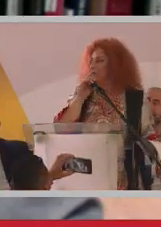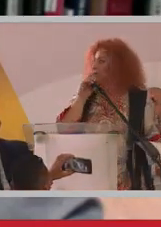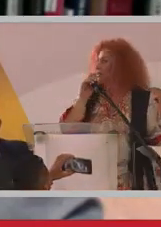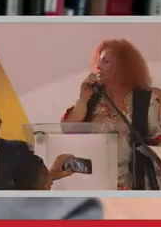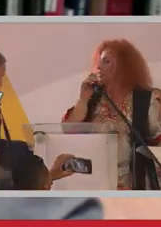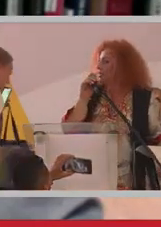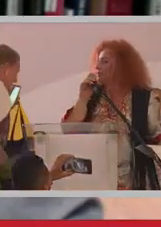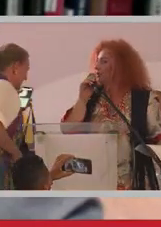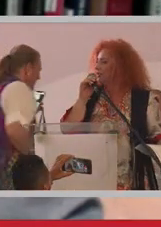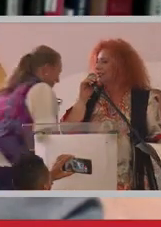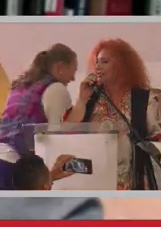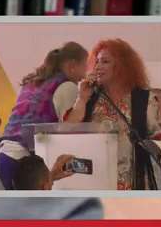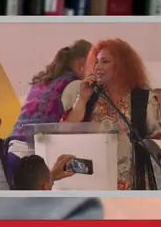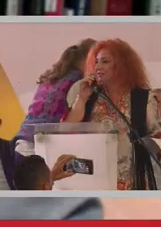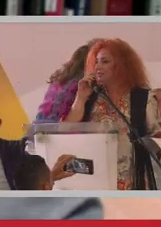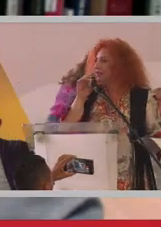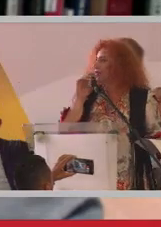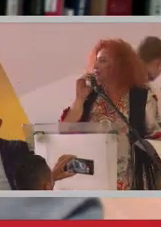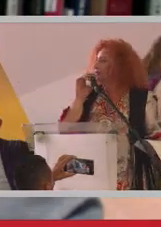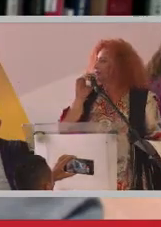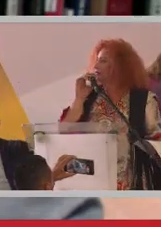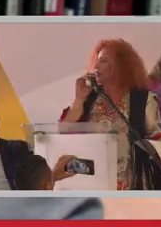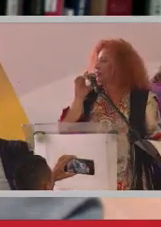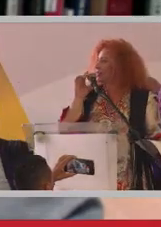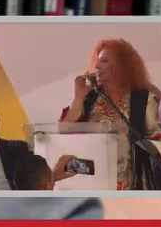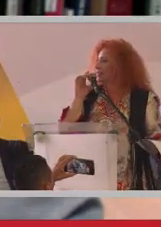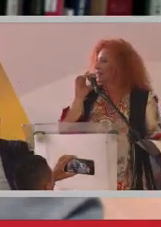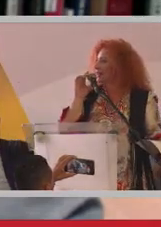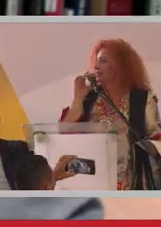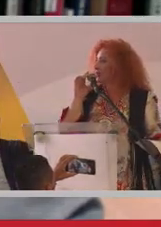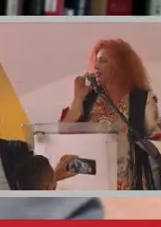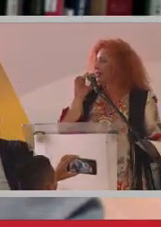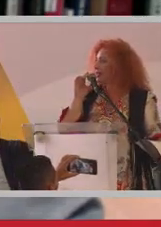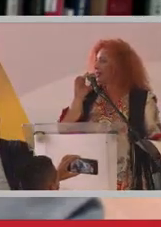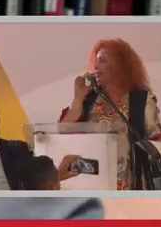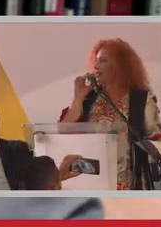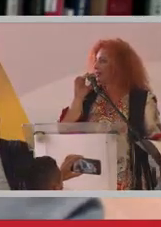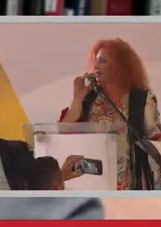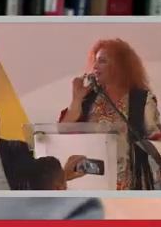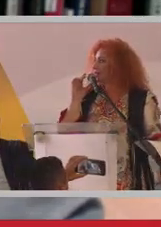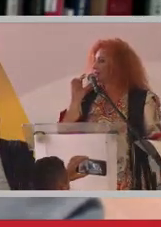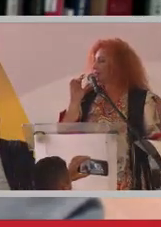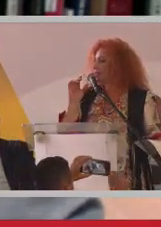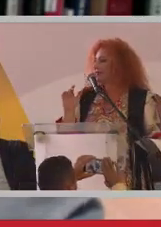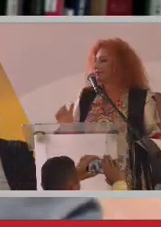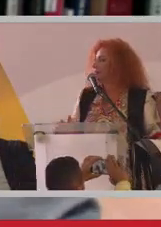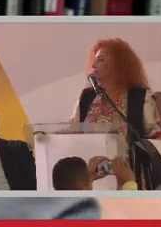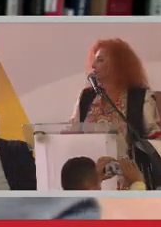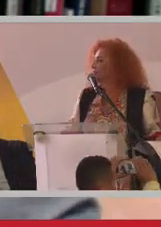queremos escuchar. Entonces... vamos a decirle que puede iniciar ya.